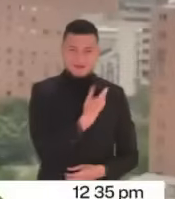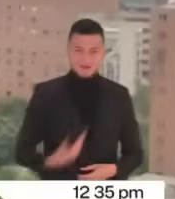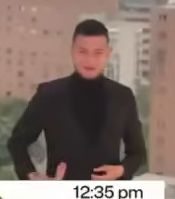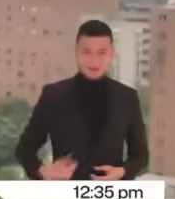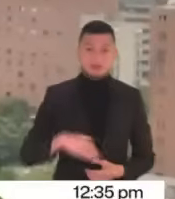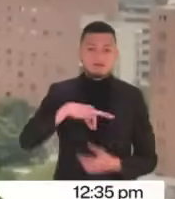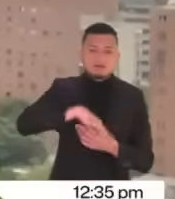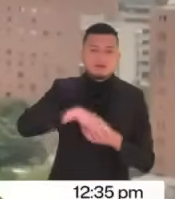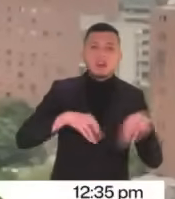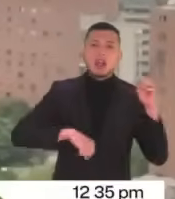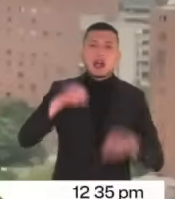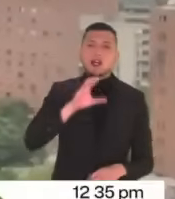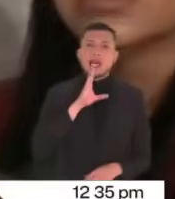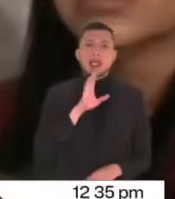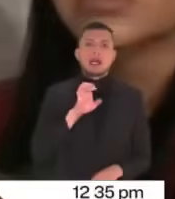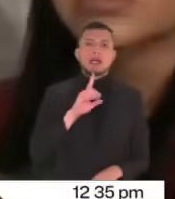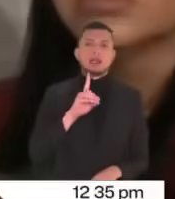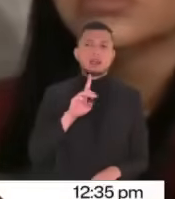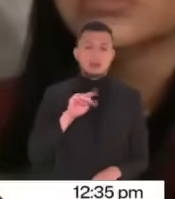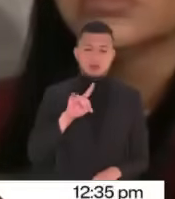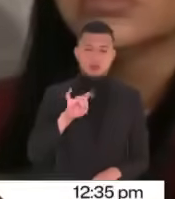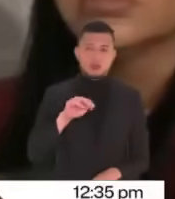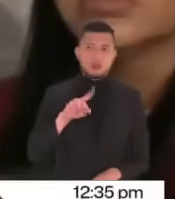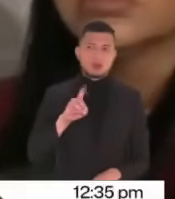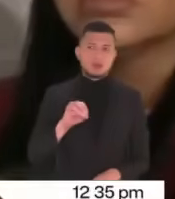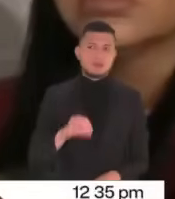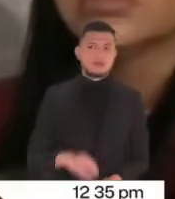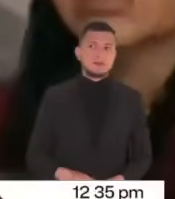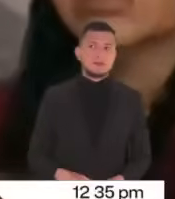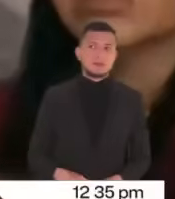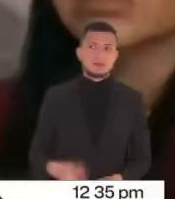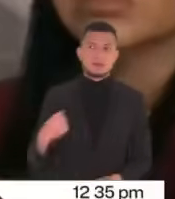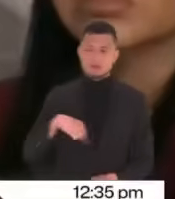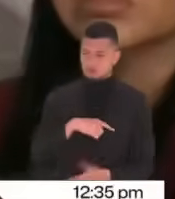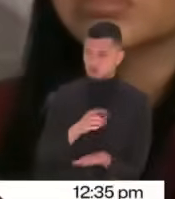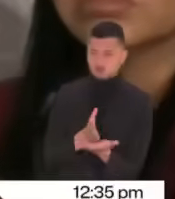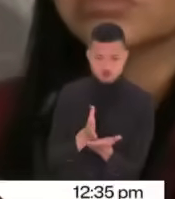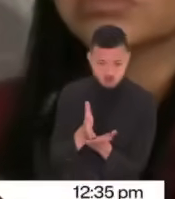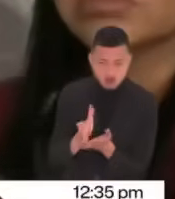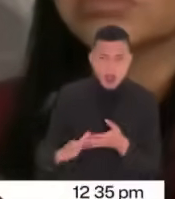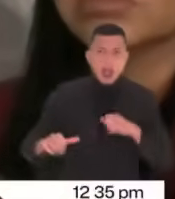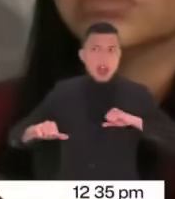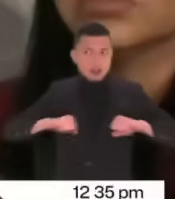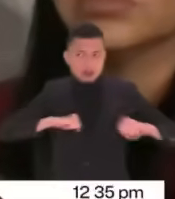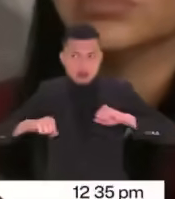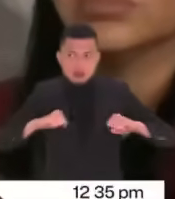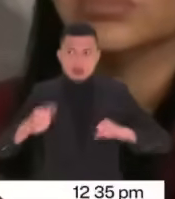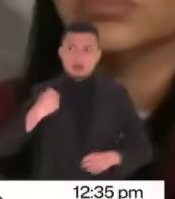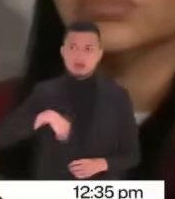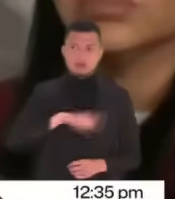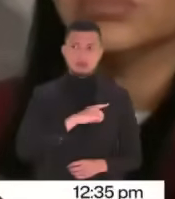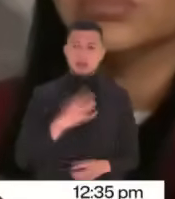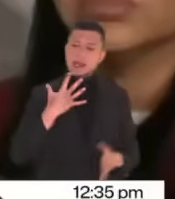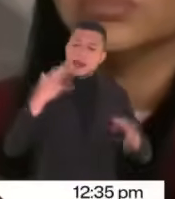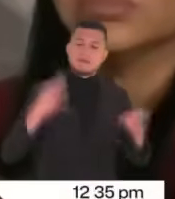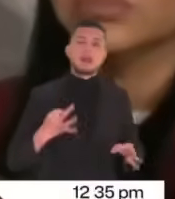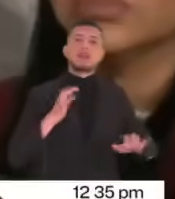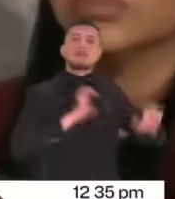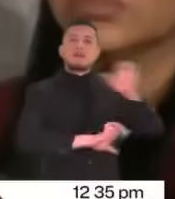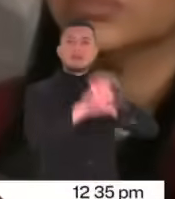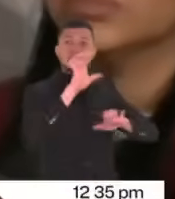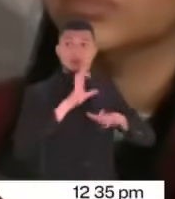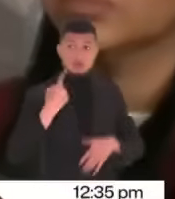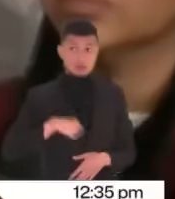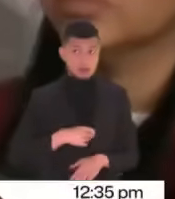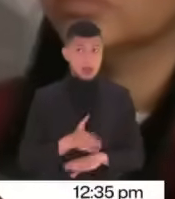candidato Edmundo González. Vamos a seguir anunciando las acciones para defender la verdad, porque lo hemos